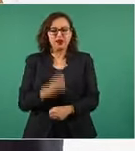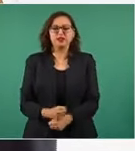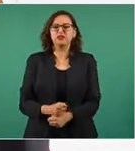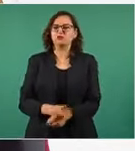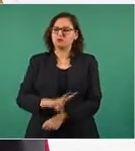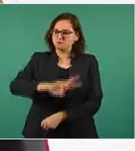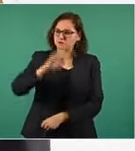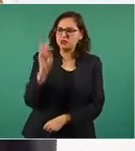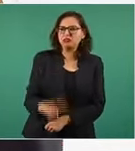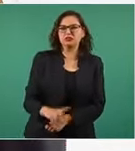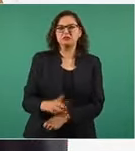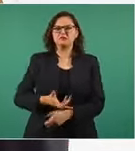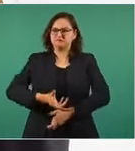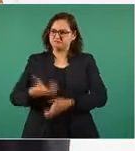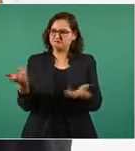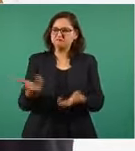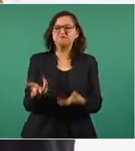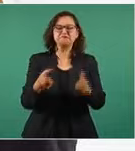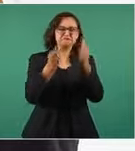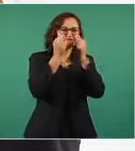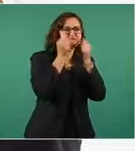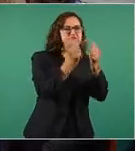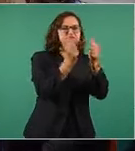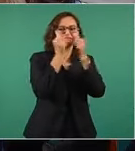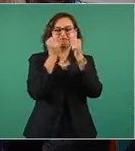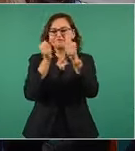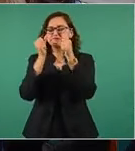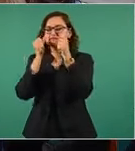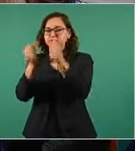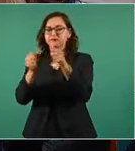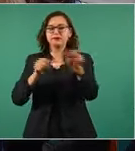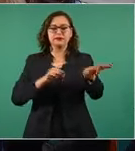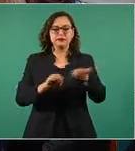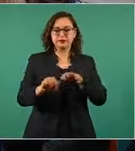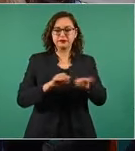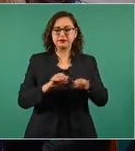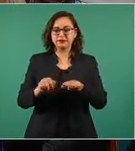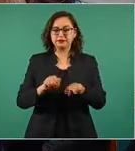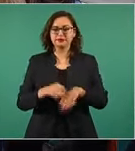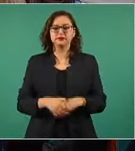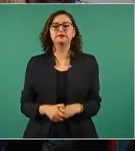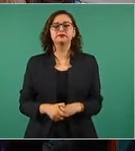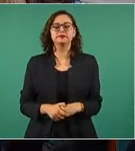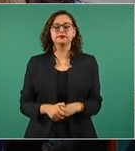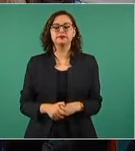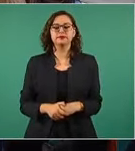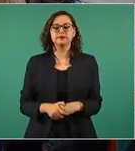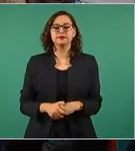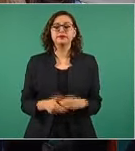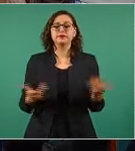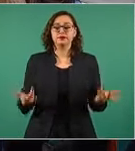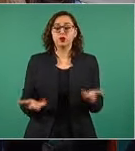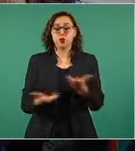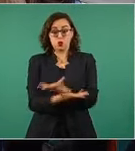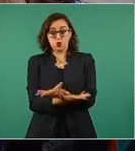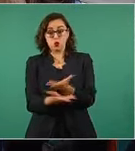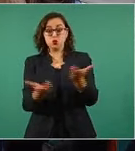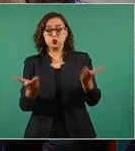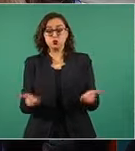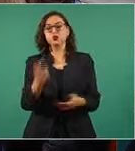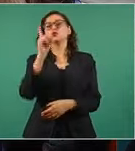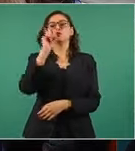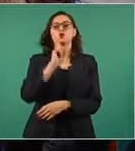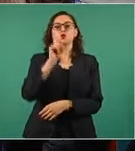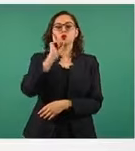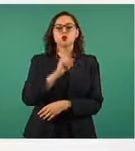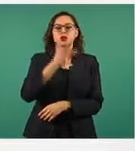con resolver las demandas de nuestro pueblo. Agradezco también el apoyo de ustedes, mujeres,